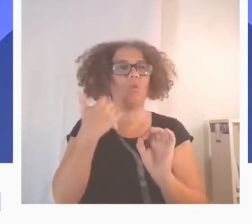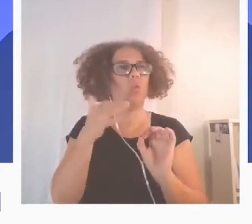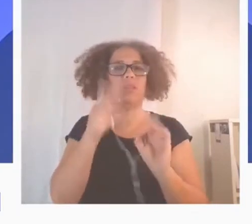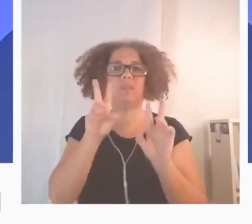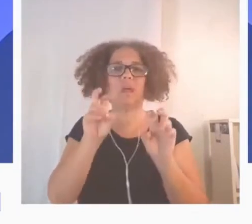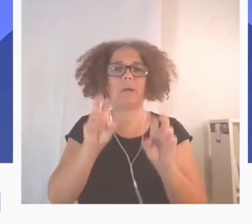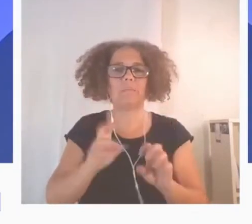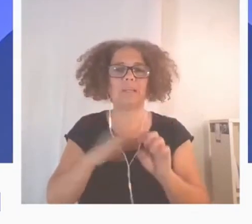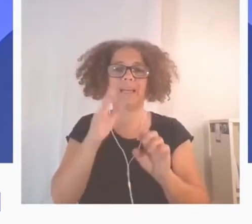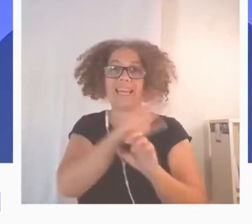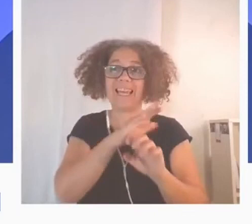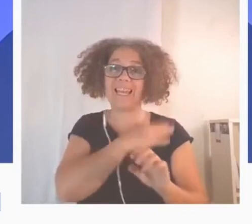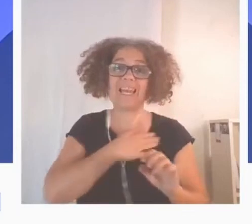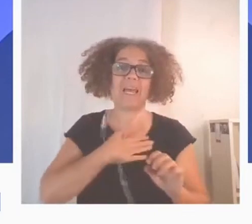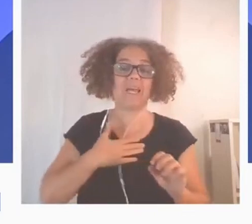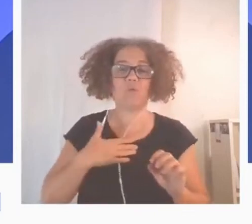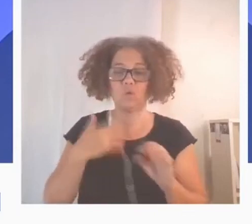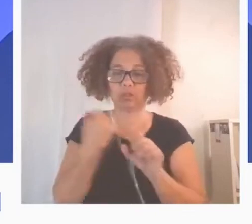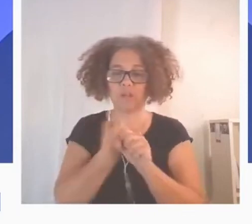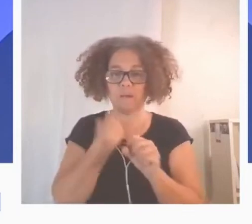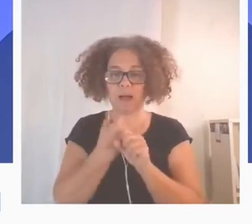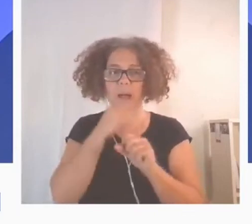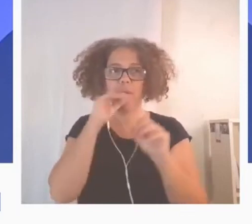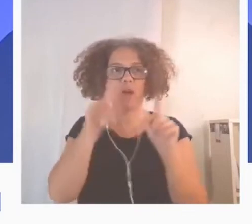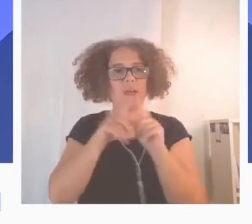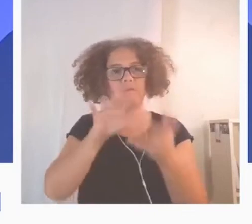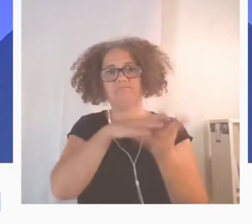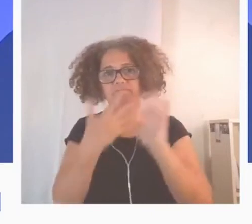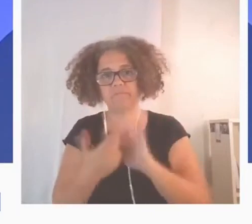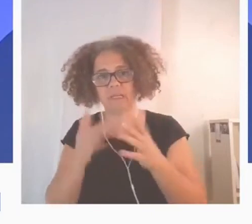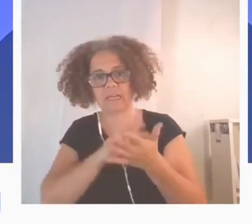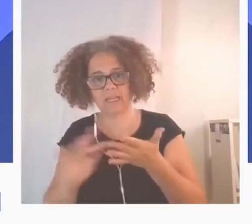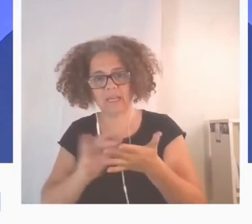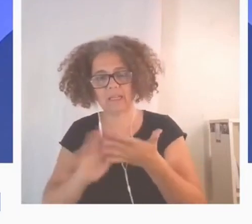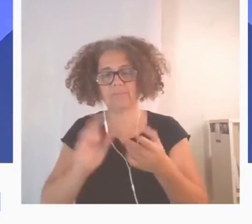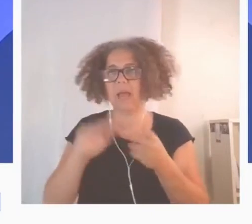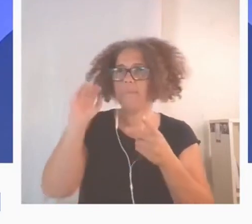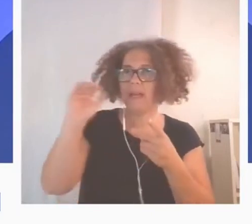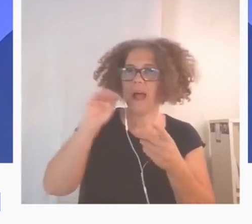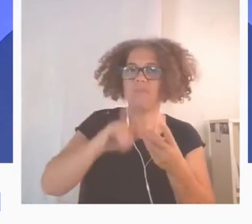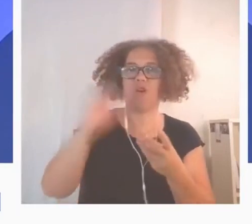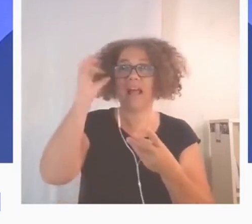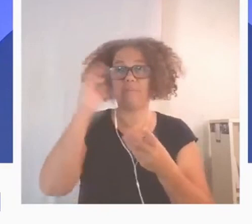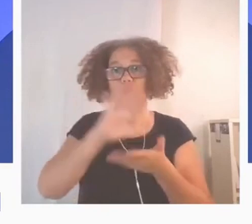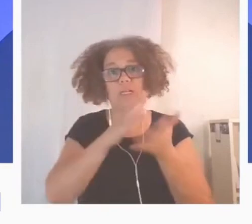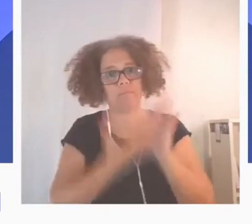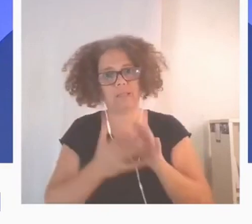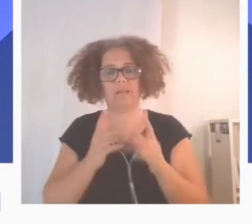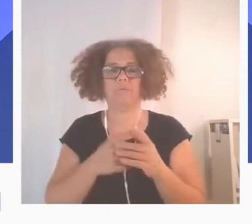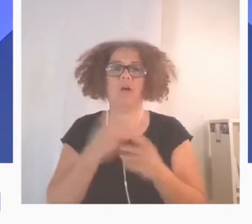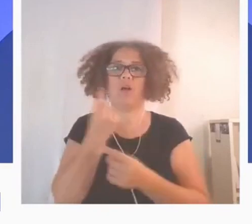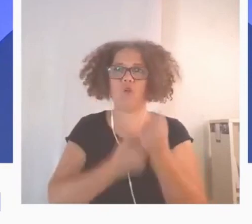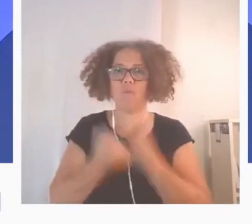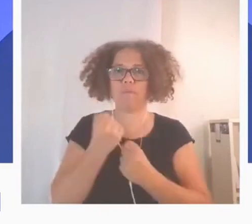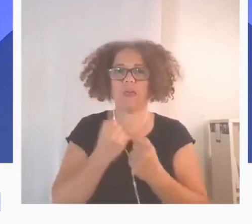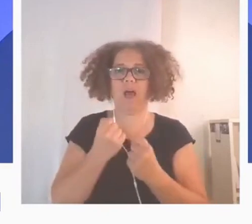que se quiere trabajar, ¿no? La digitalización, la migración, el cambio climático, economía circular, etcétera, etcétera, etcétera,